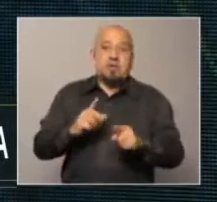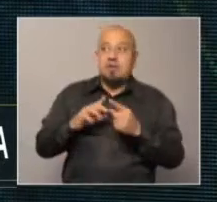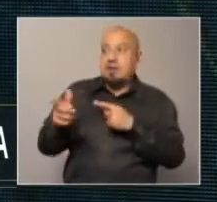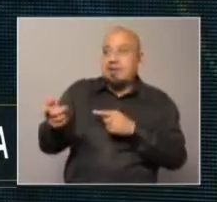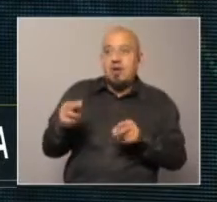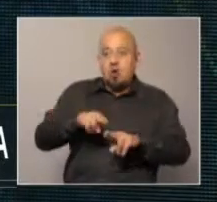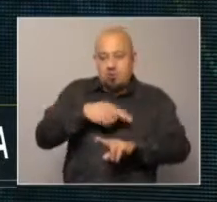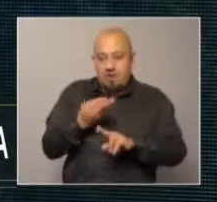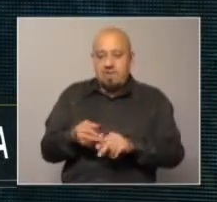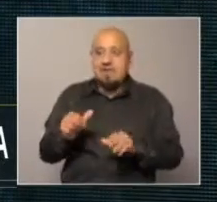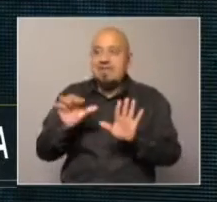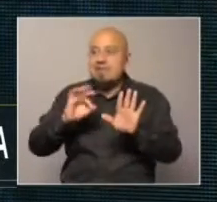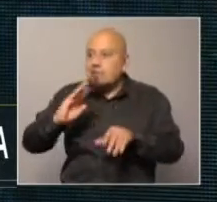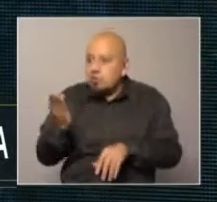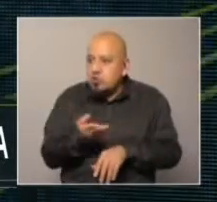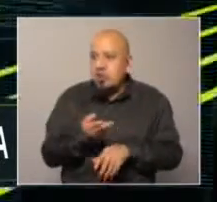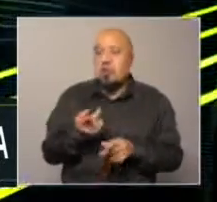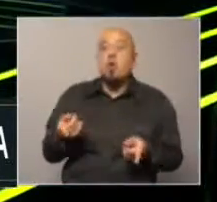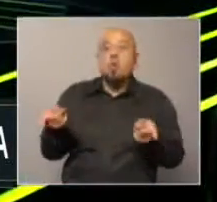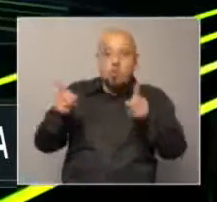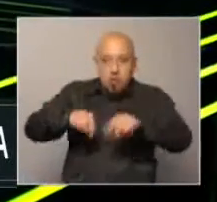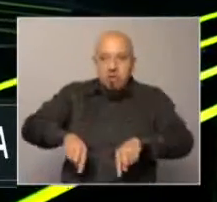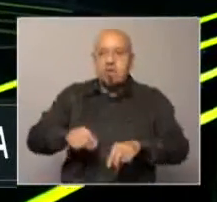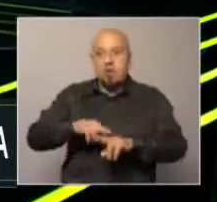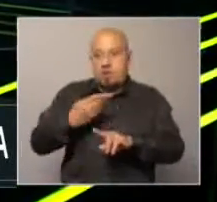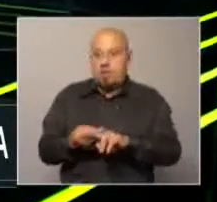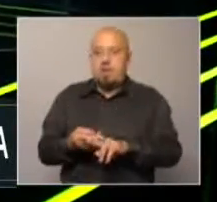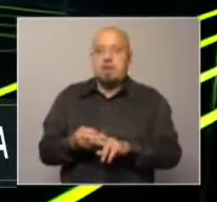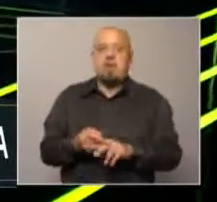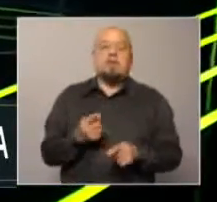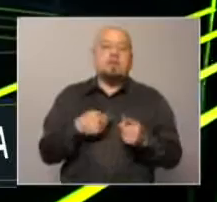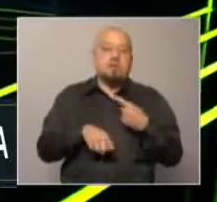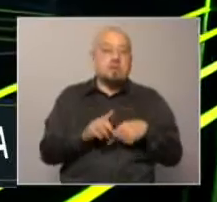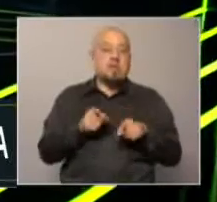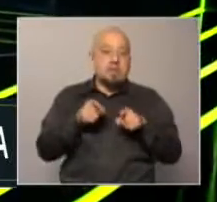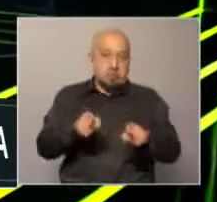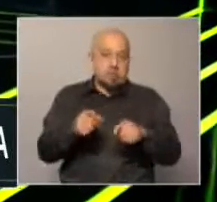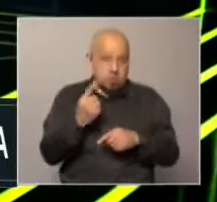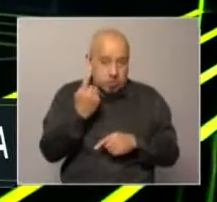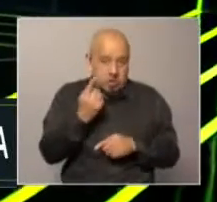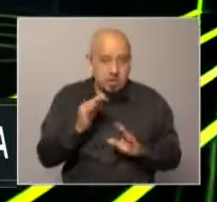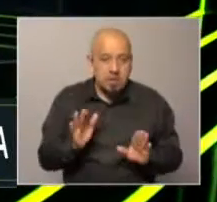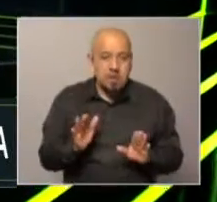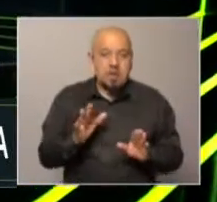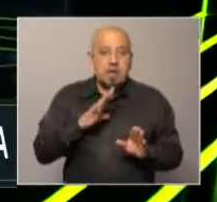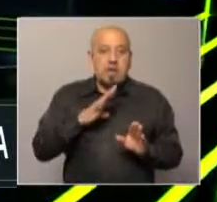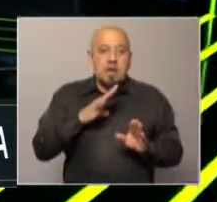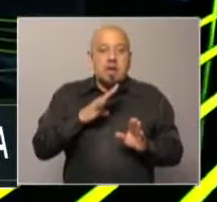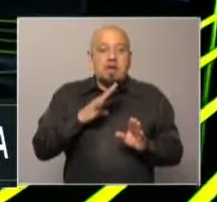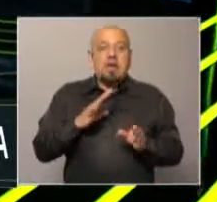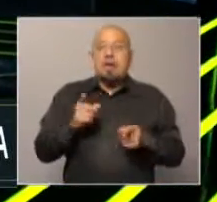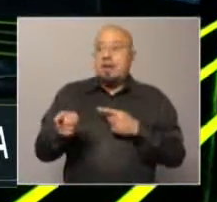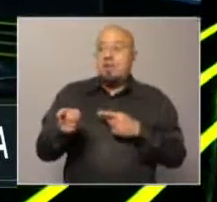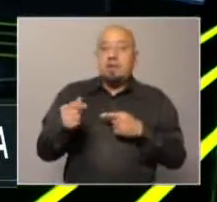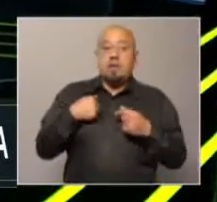casi 60%. Estamos haciendo algo muy mal ahí. Entonces, eso es por una vía, ¿no? digamos, hay una puerta giratoria,